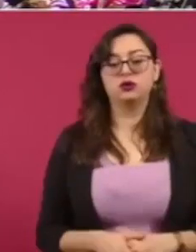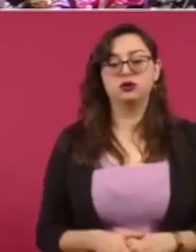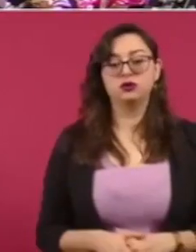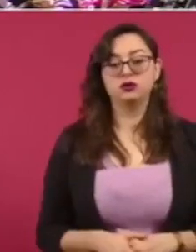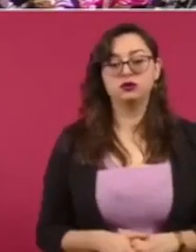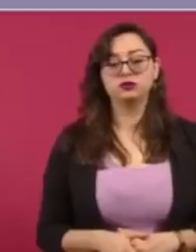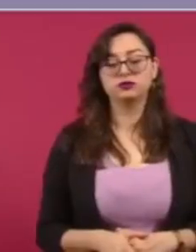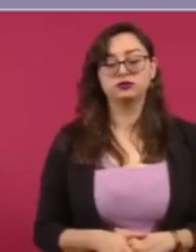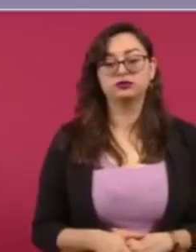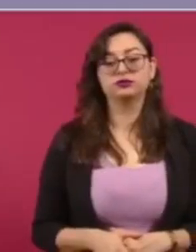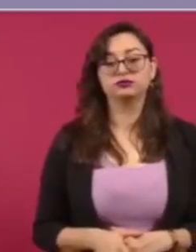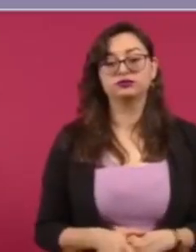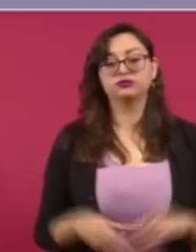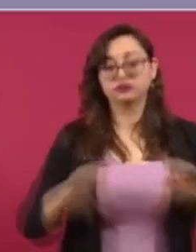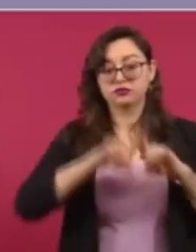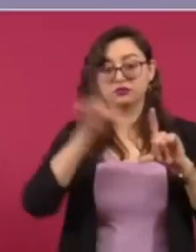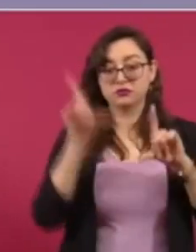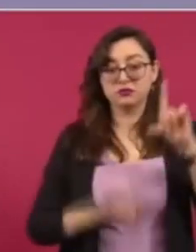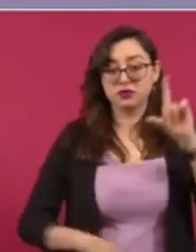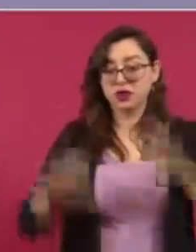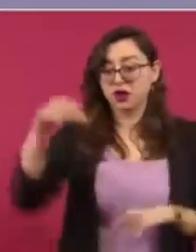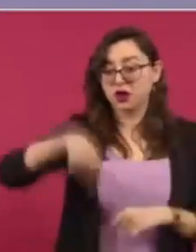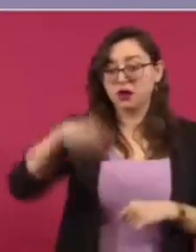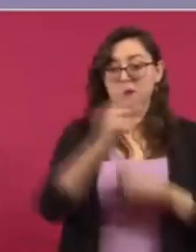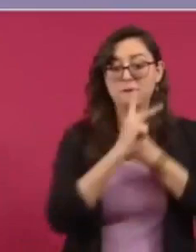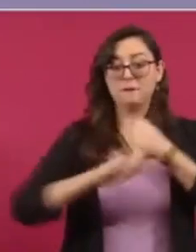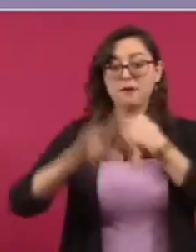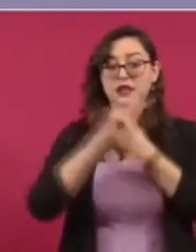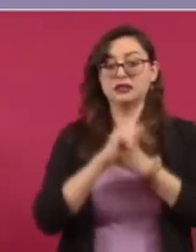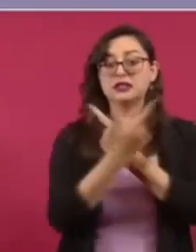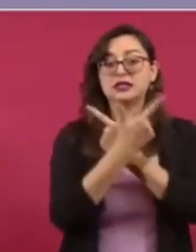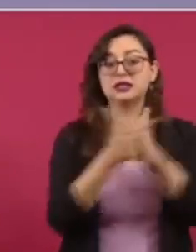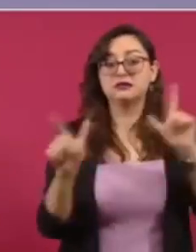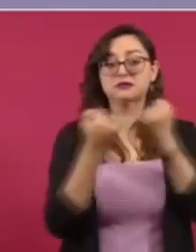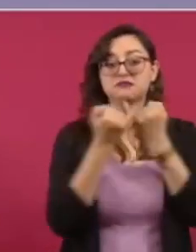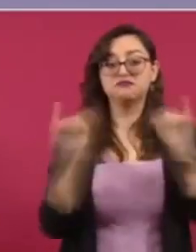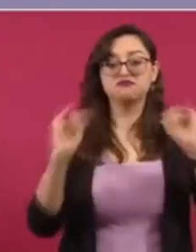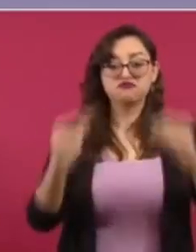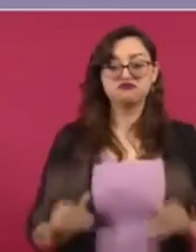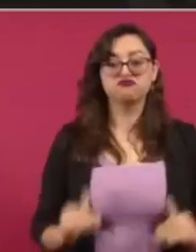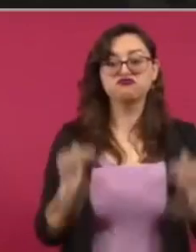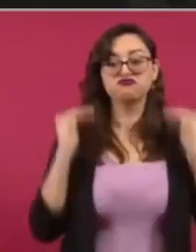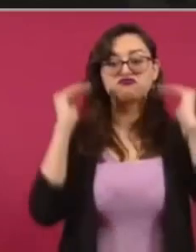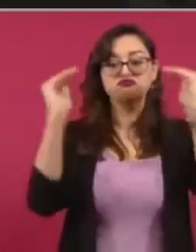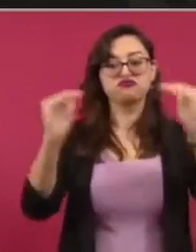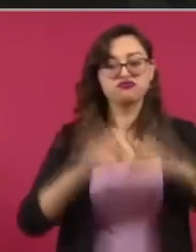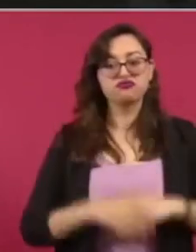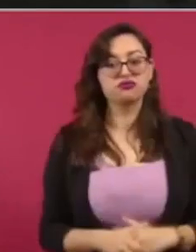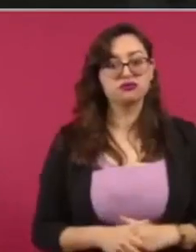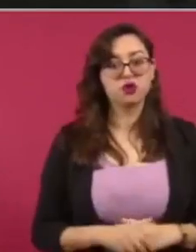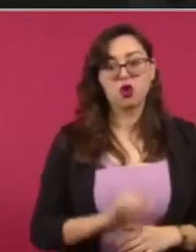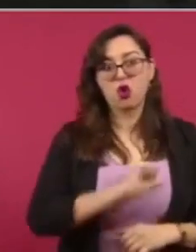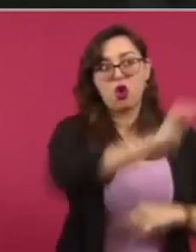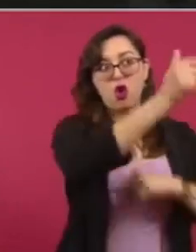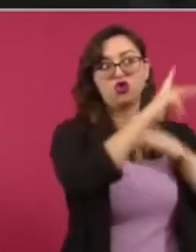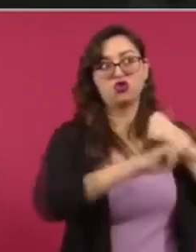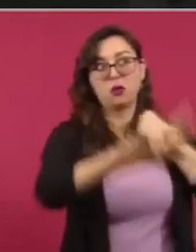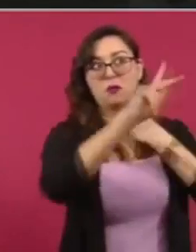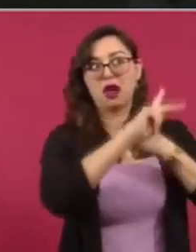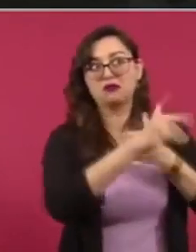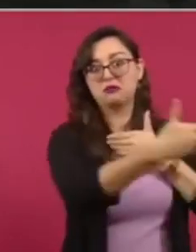Hacer valer que somos un país libre, independiente y soberano, que no somos colonia ni